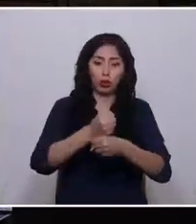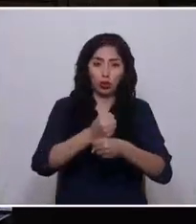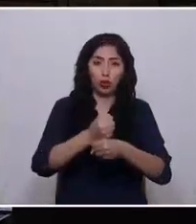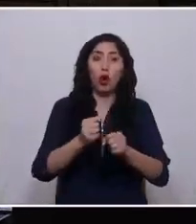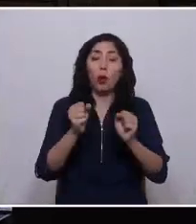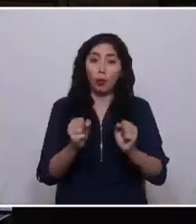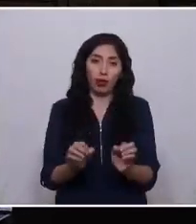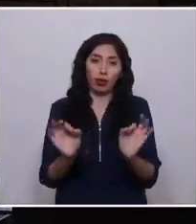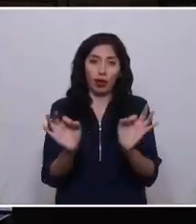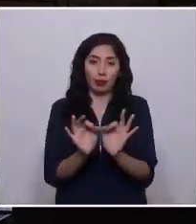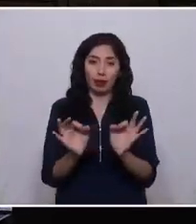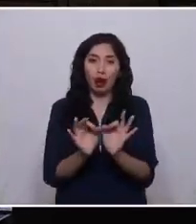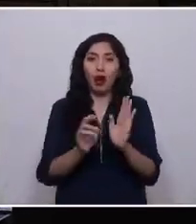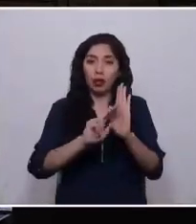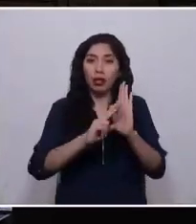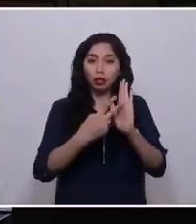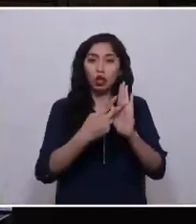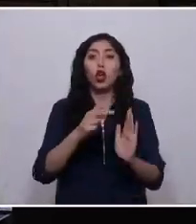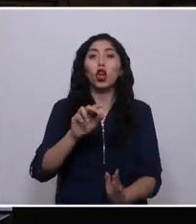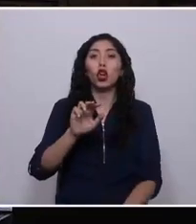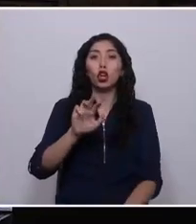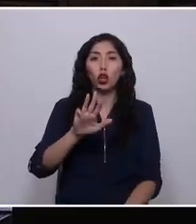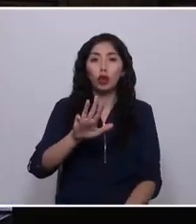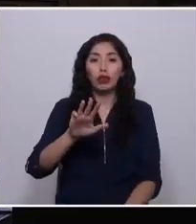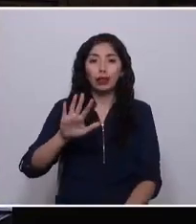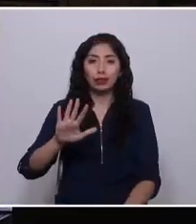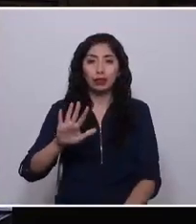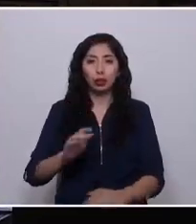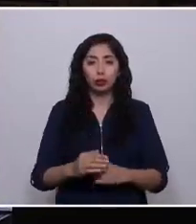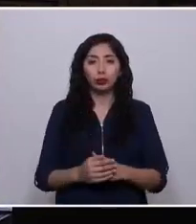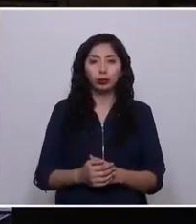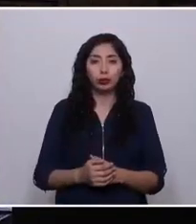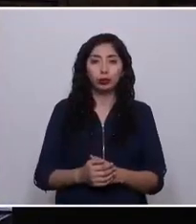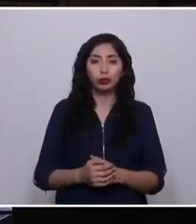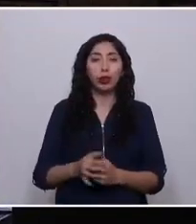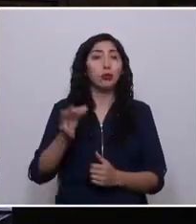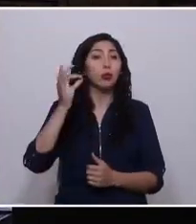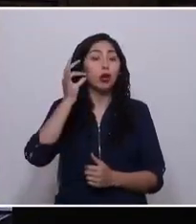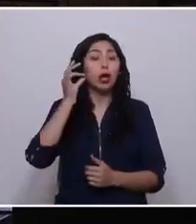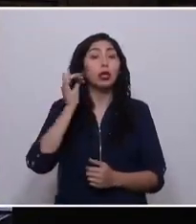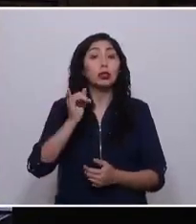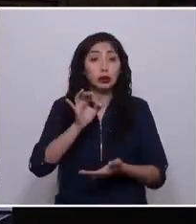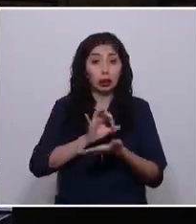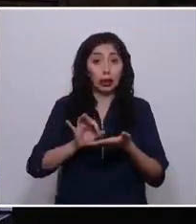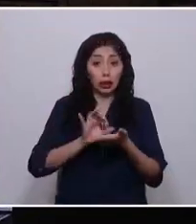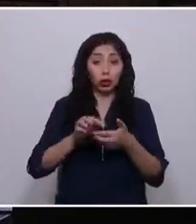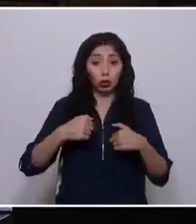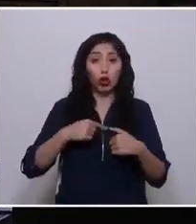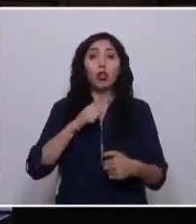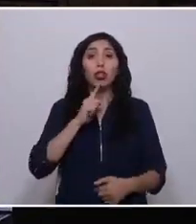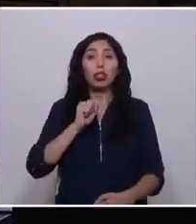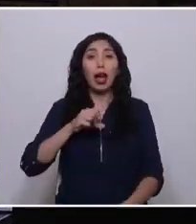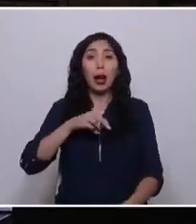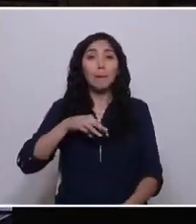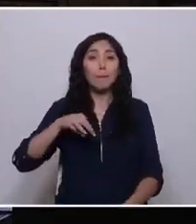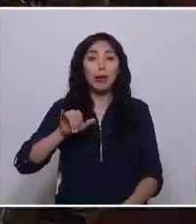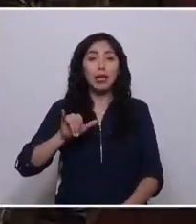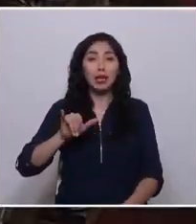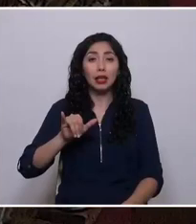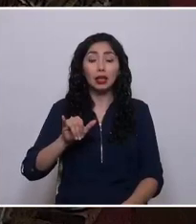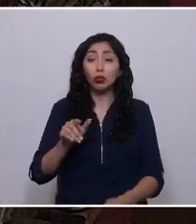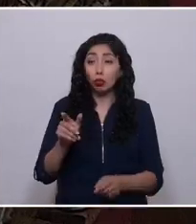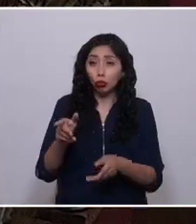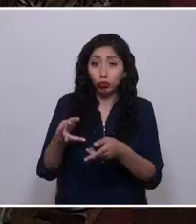la palabra respecto de la indicación número 95. Sí, señor secretario, Tammy Pustilnik, por acá. Tiene la